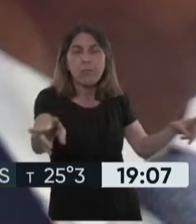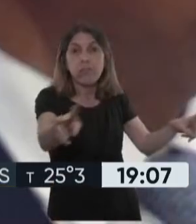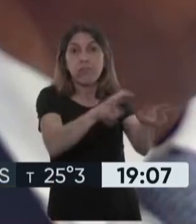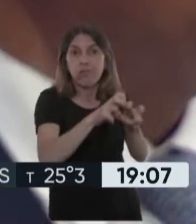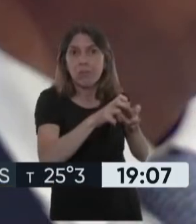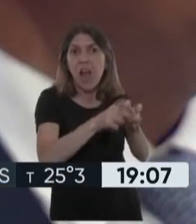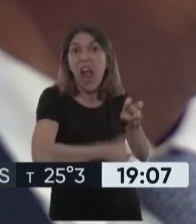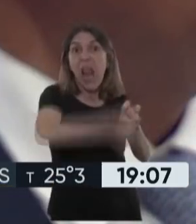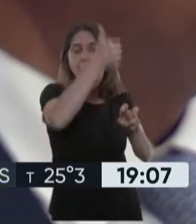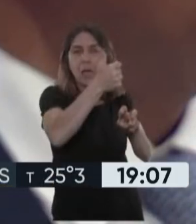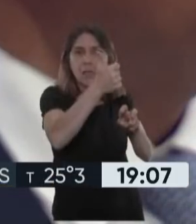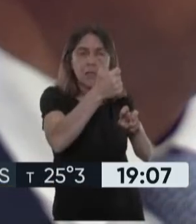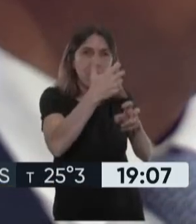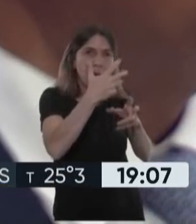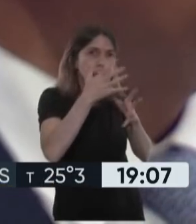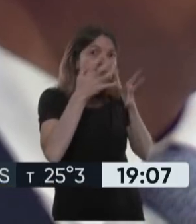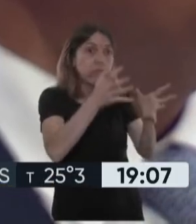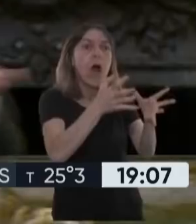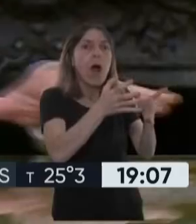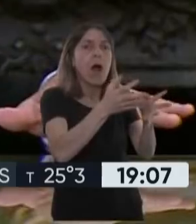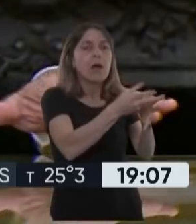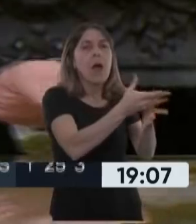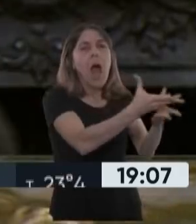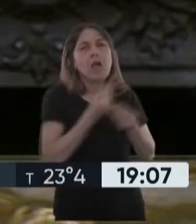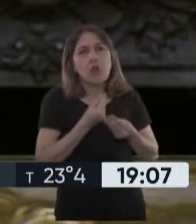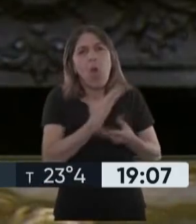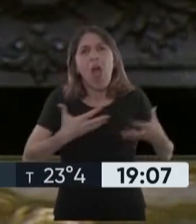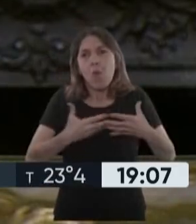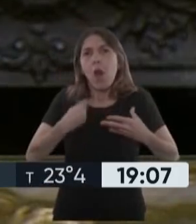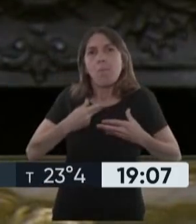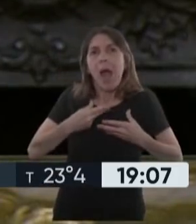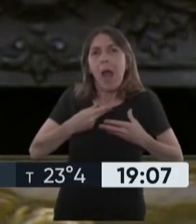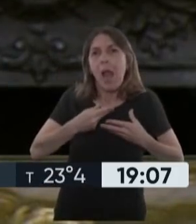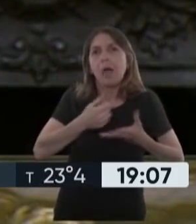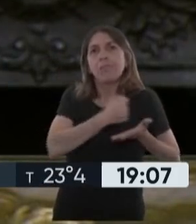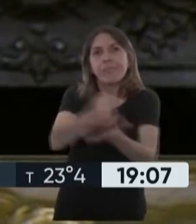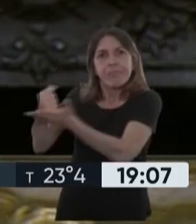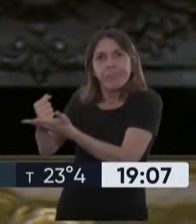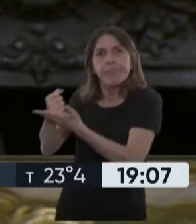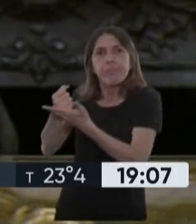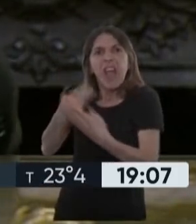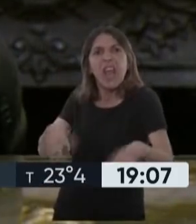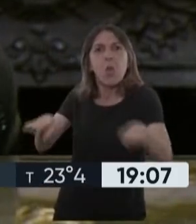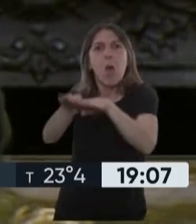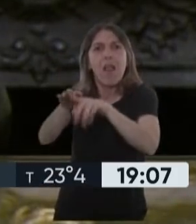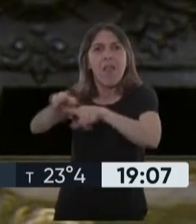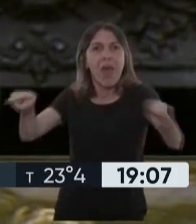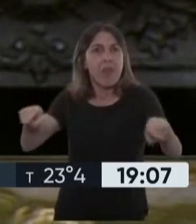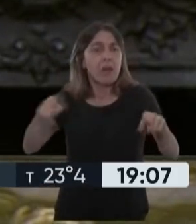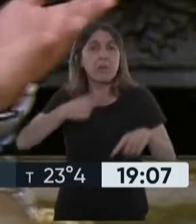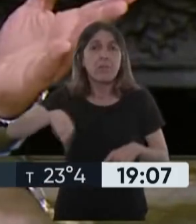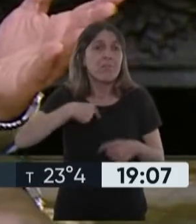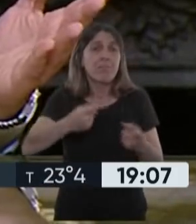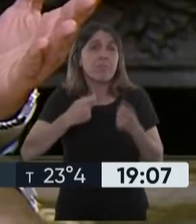contribuyan a generar más equidad y más igualdad en el desarrollo argentino. Nosotros necesitamos que los que han